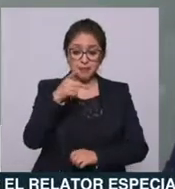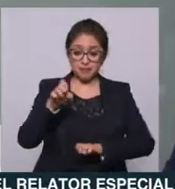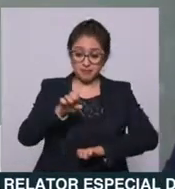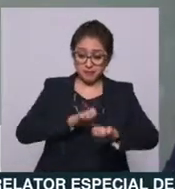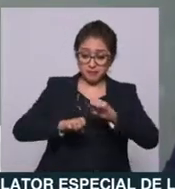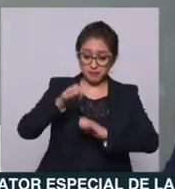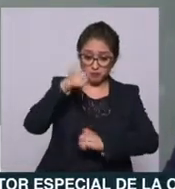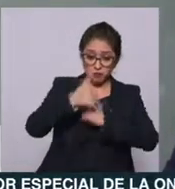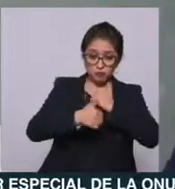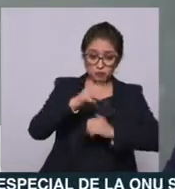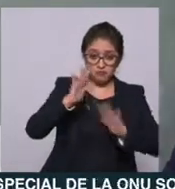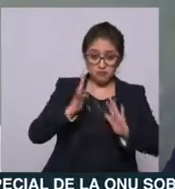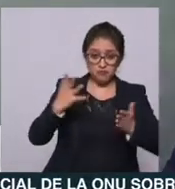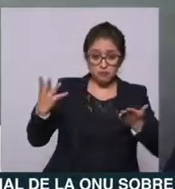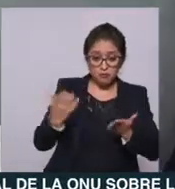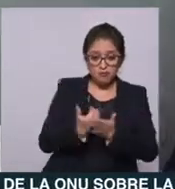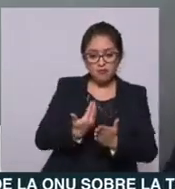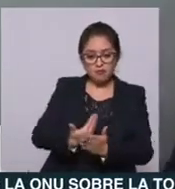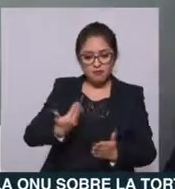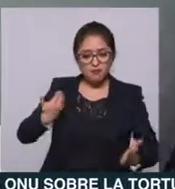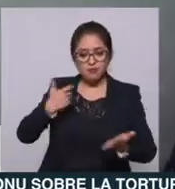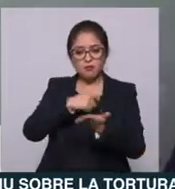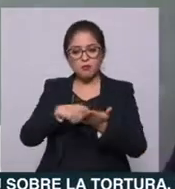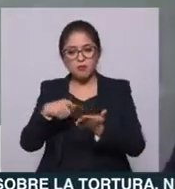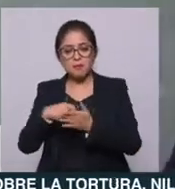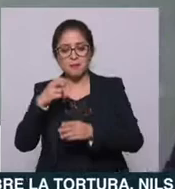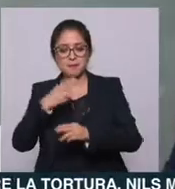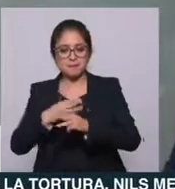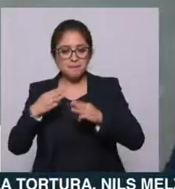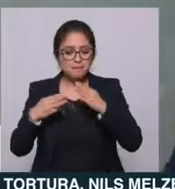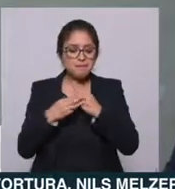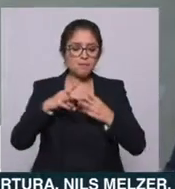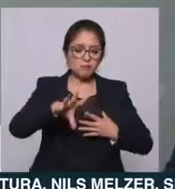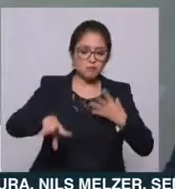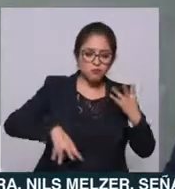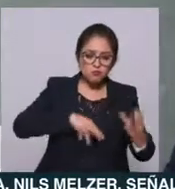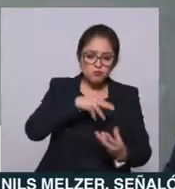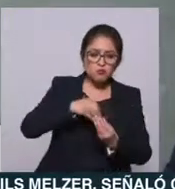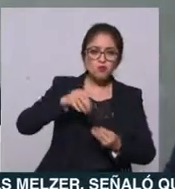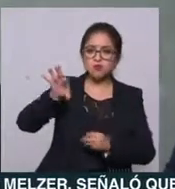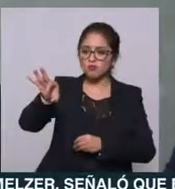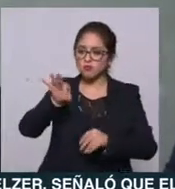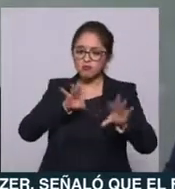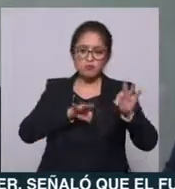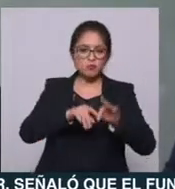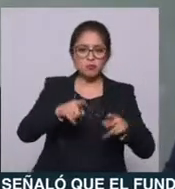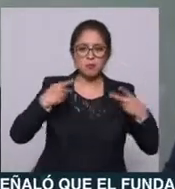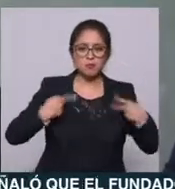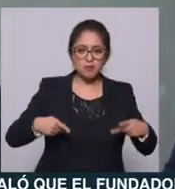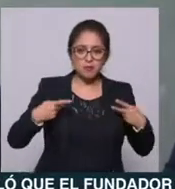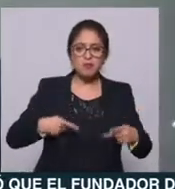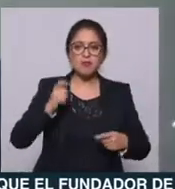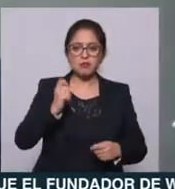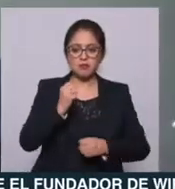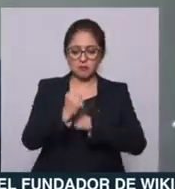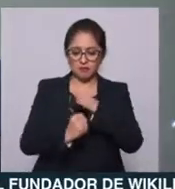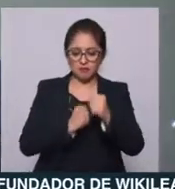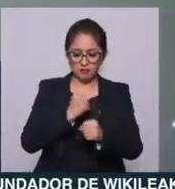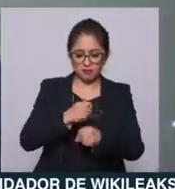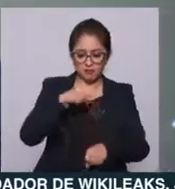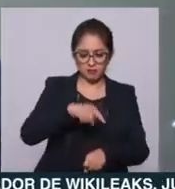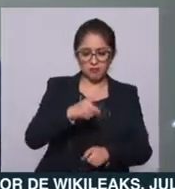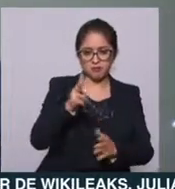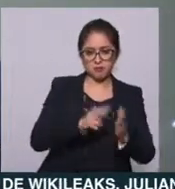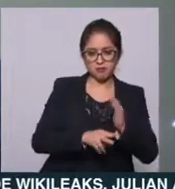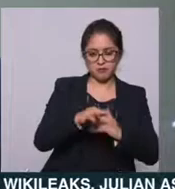van a empezar a comprar insumos, a comprar equipamiento, a hacer inversiones de capital y contratar empleados desde el año 2019. Javier